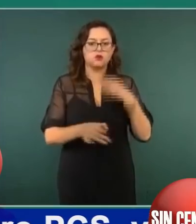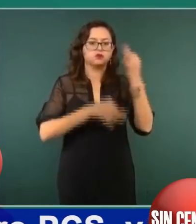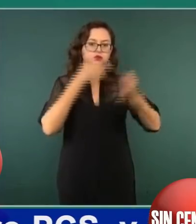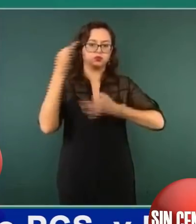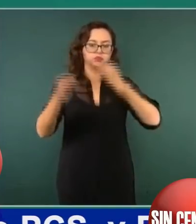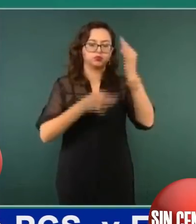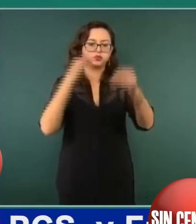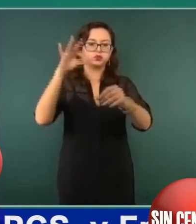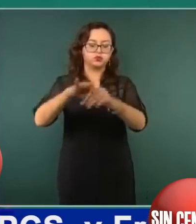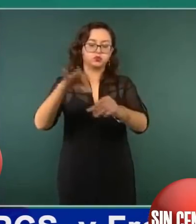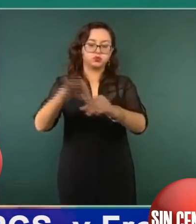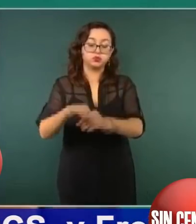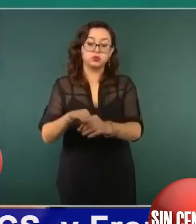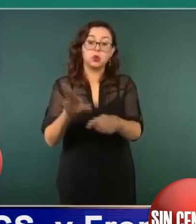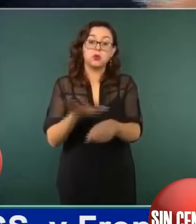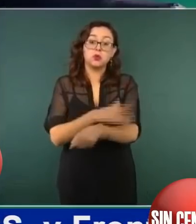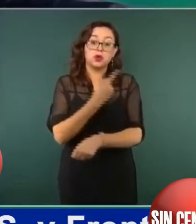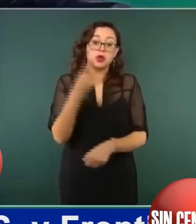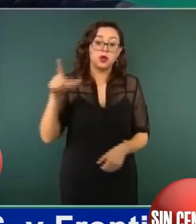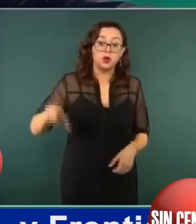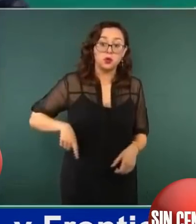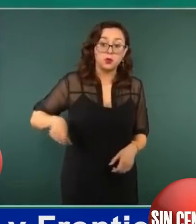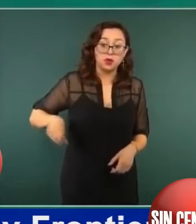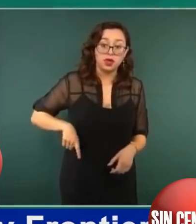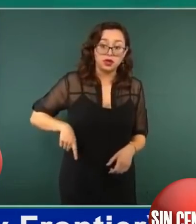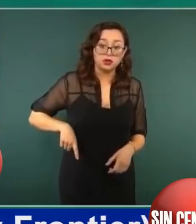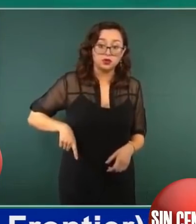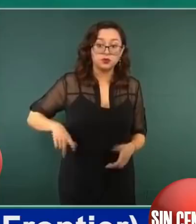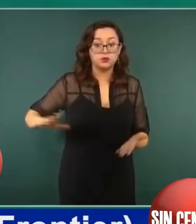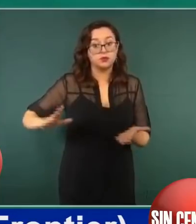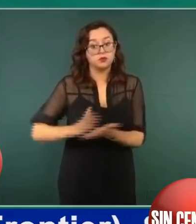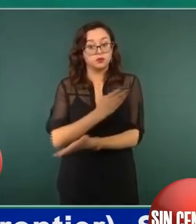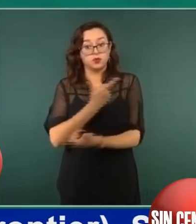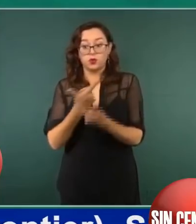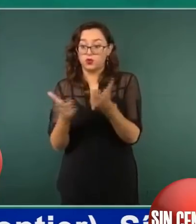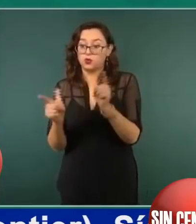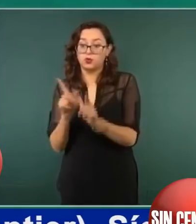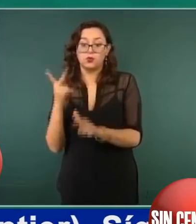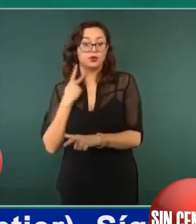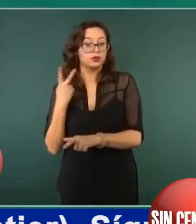Una cosa es gobierno y otra cosa es partido. ¿Cuál fue la otra?